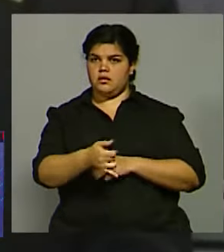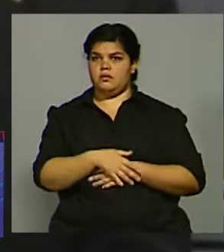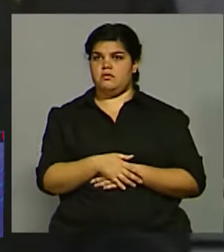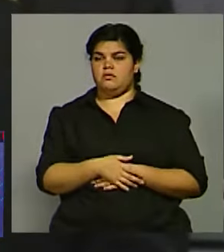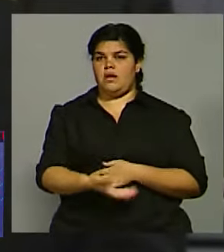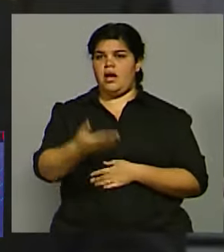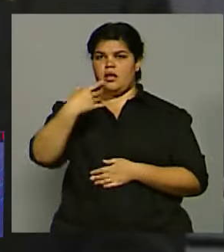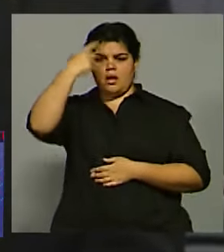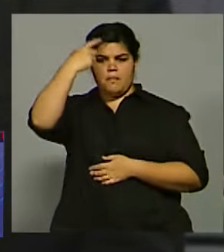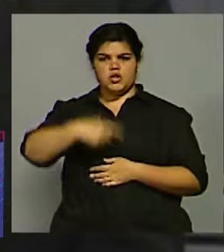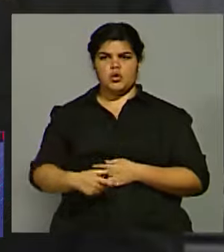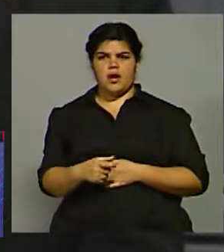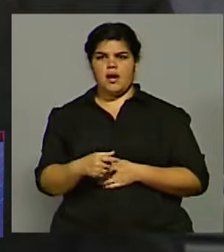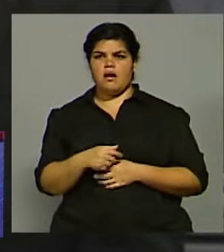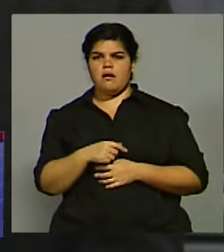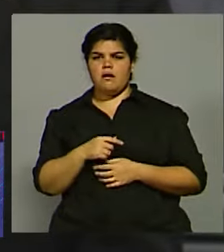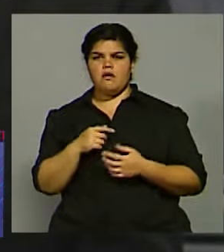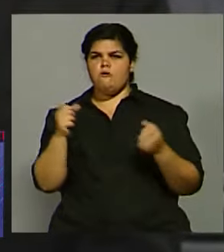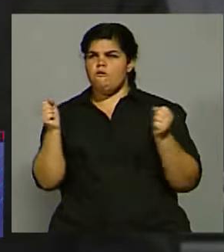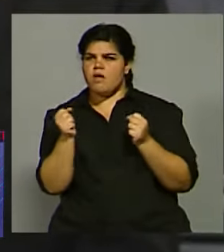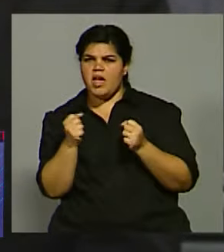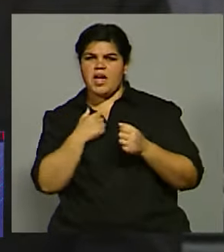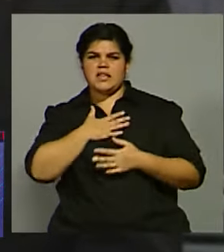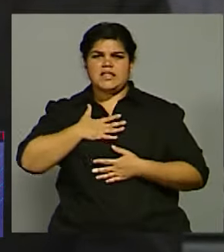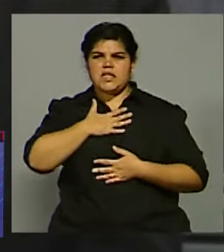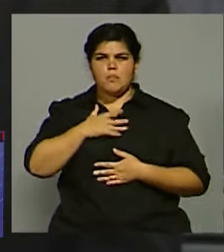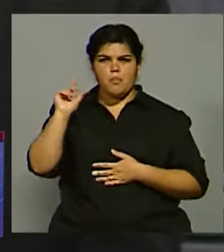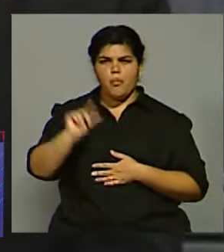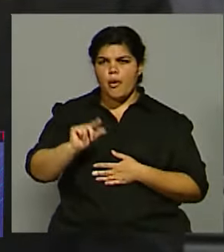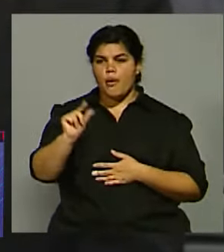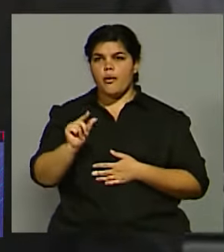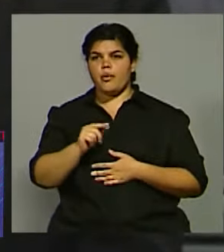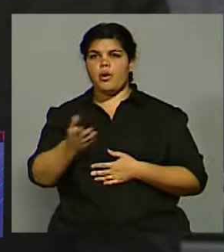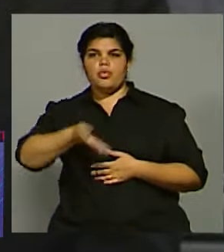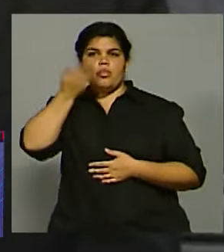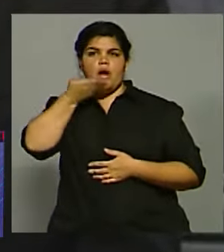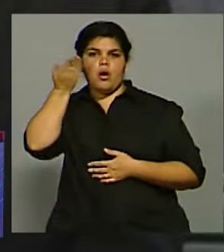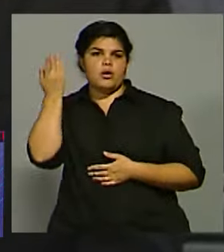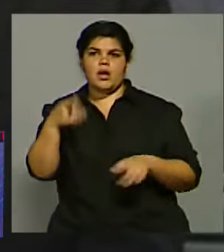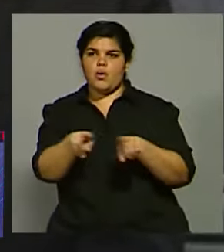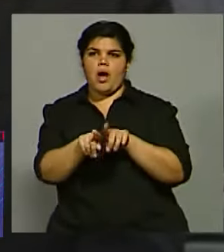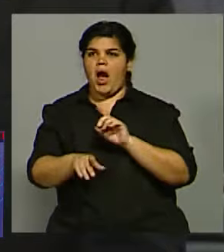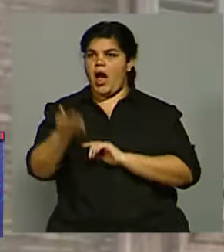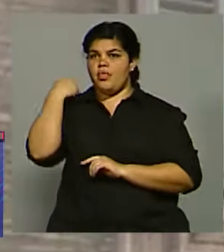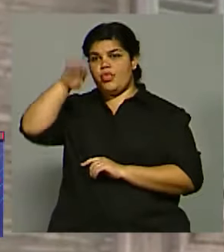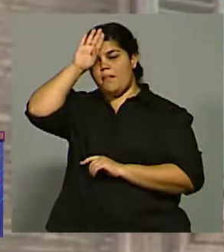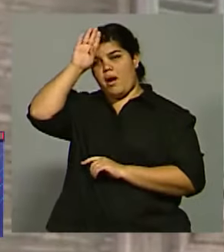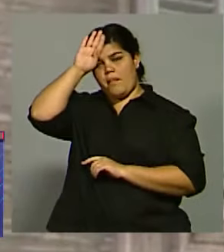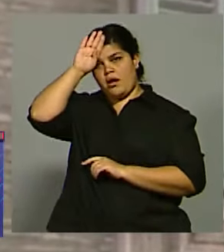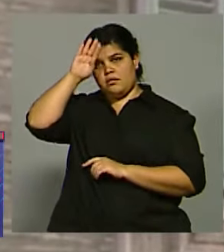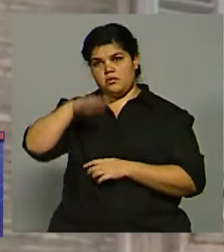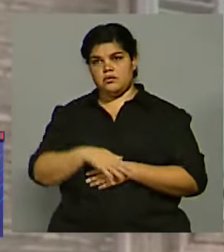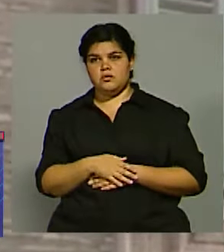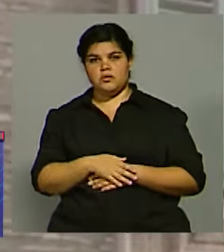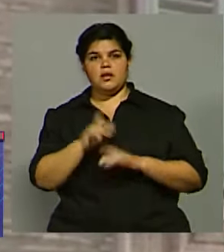a una persona fría, insensible, teórica y académica, como fue el Papa anterior, Benedicto XVI, y actual Papa también. De